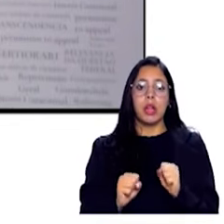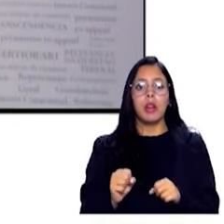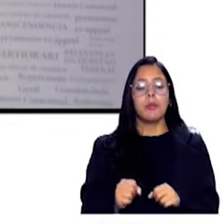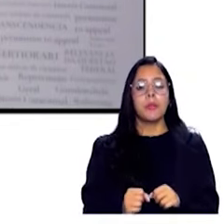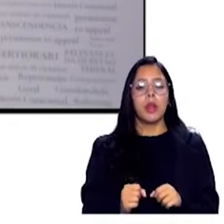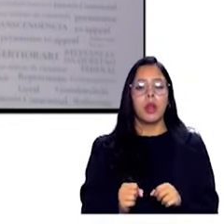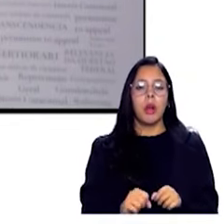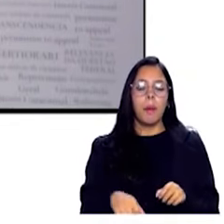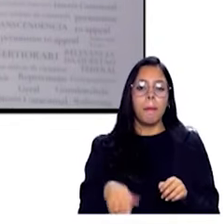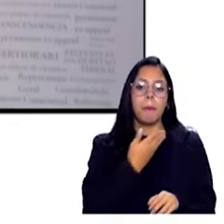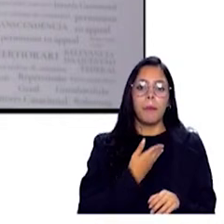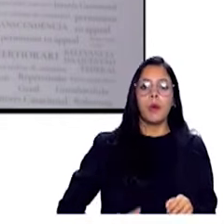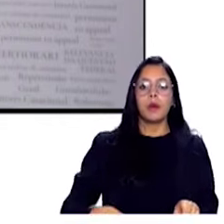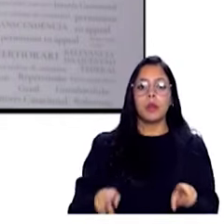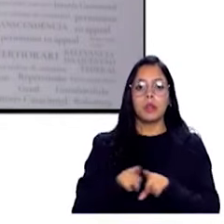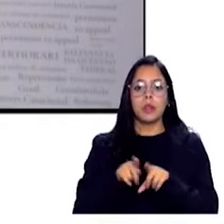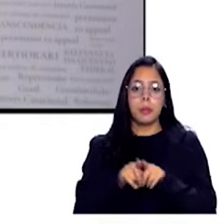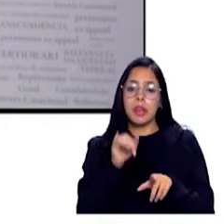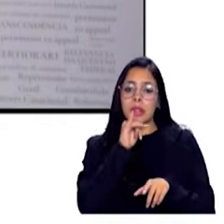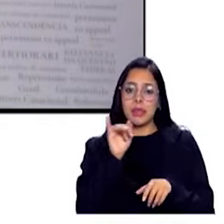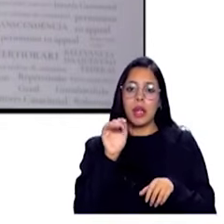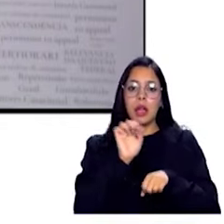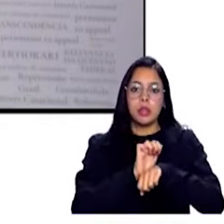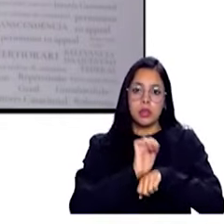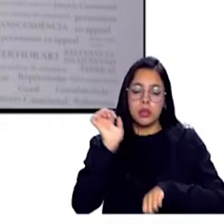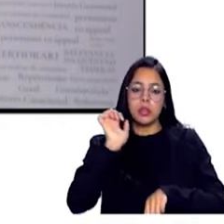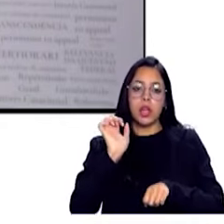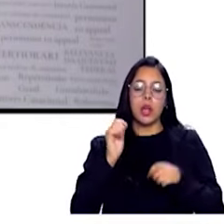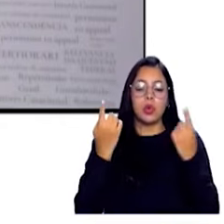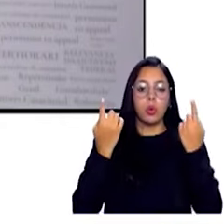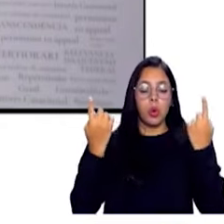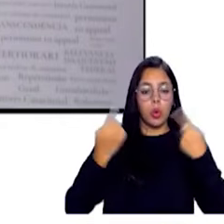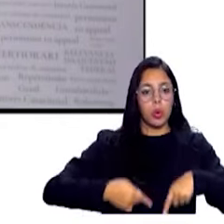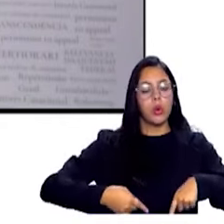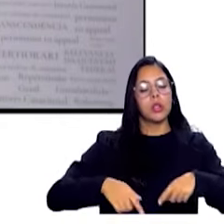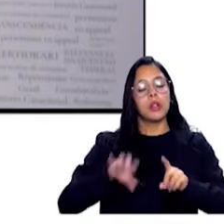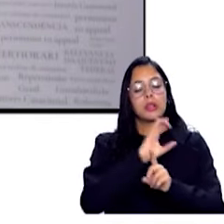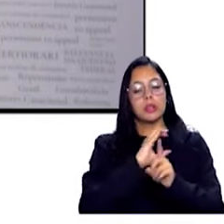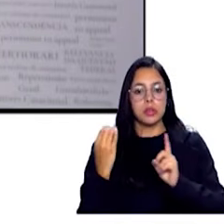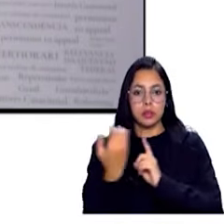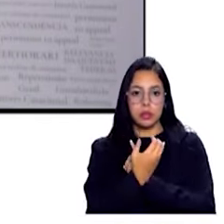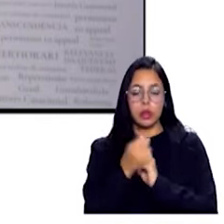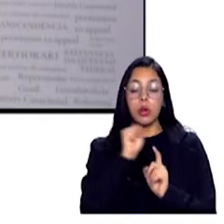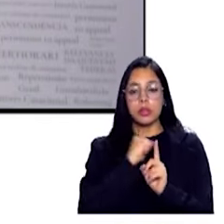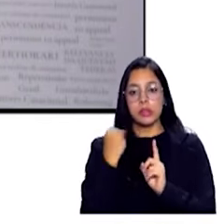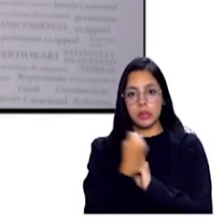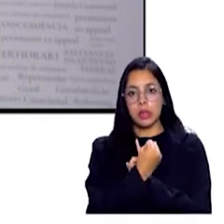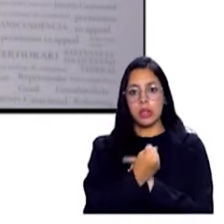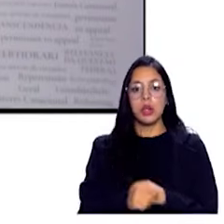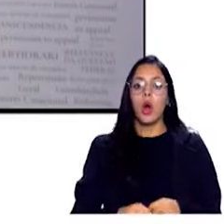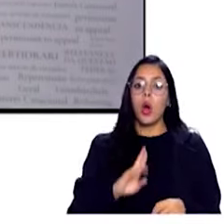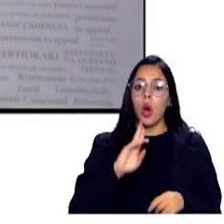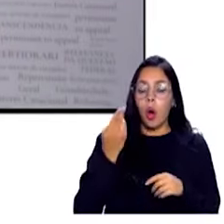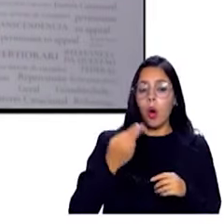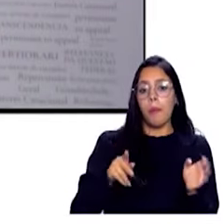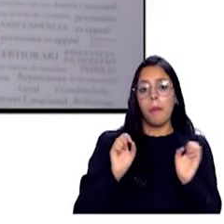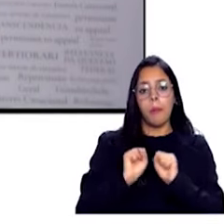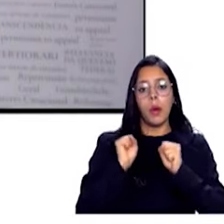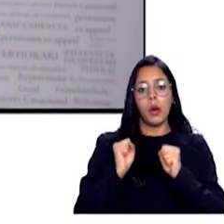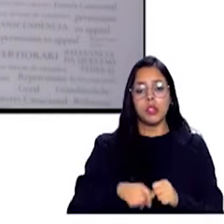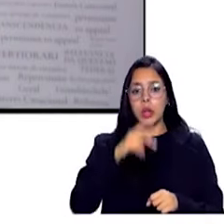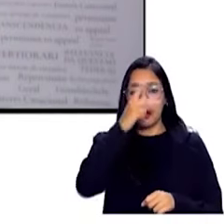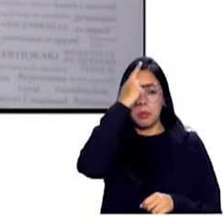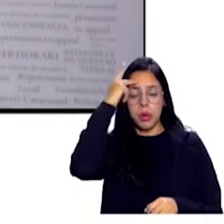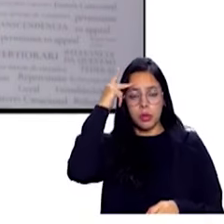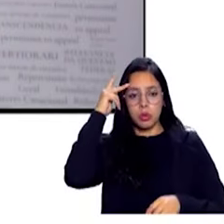estado y la ciudadanía o entre entre ciudadanos Cuando se agreden normas de carácter público como es el